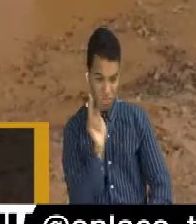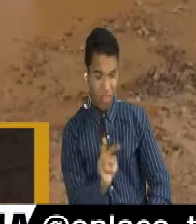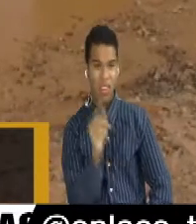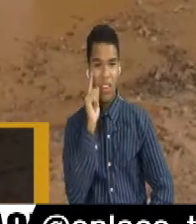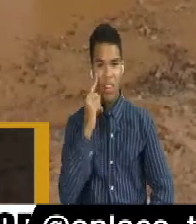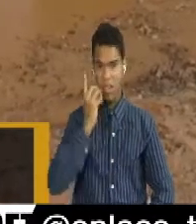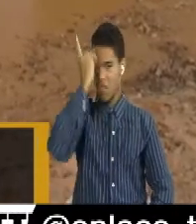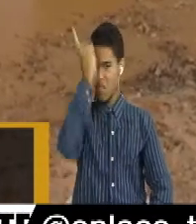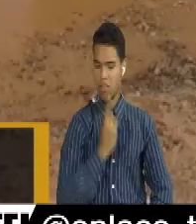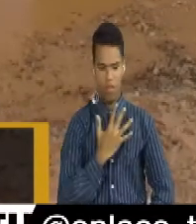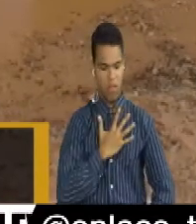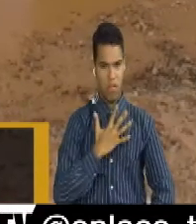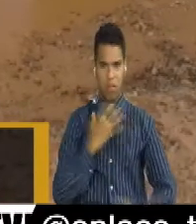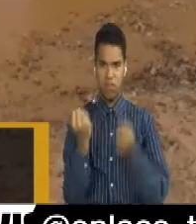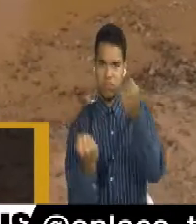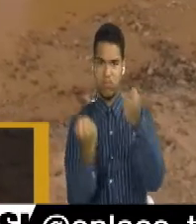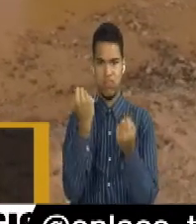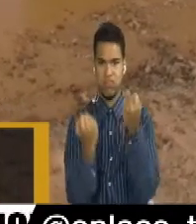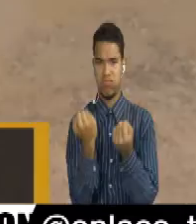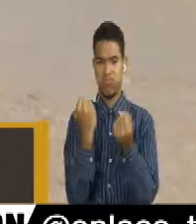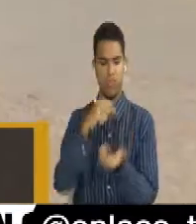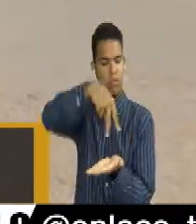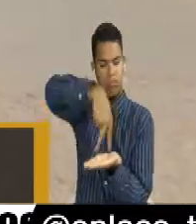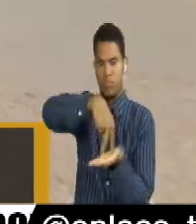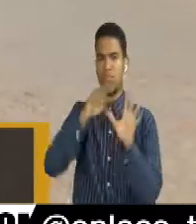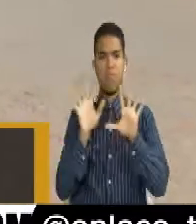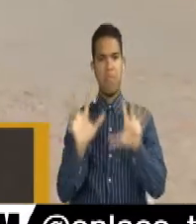tomar la decisión de